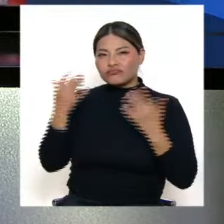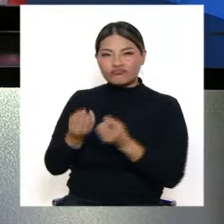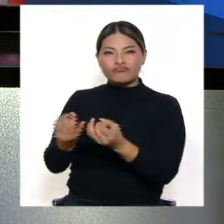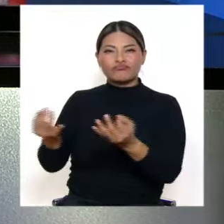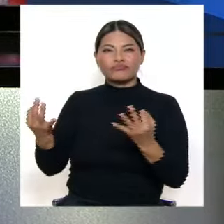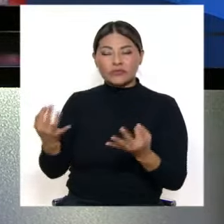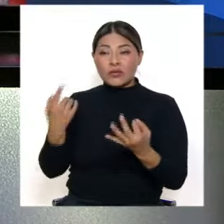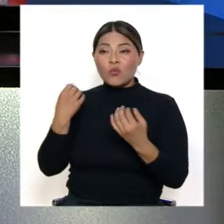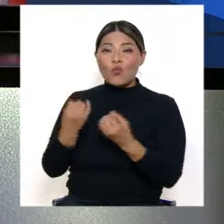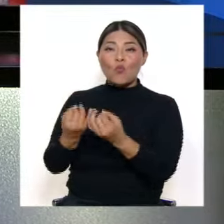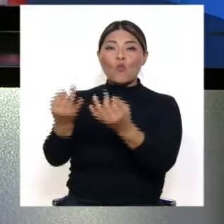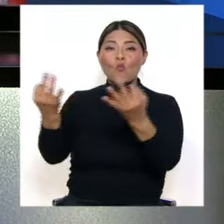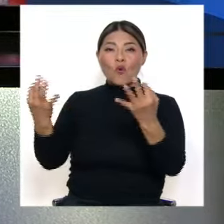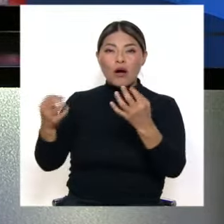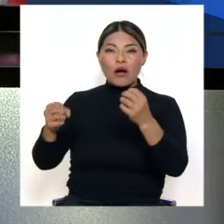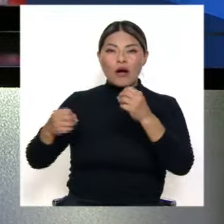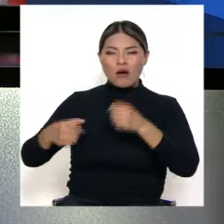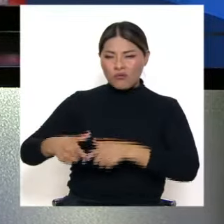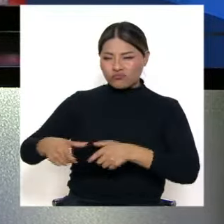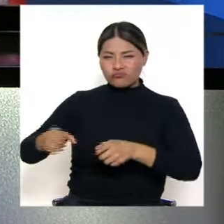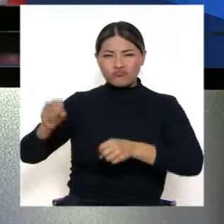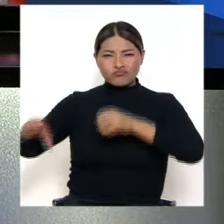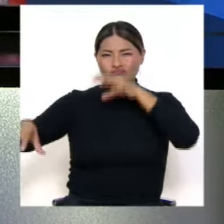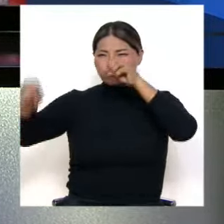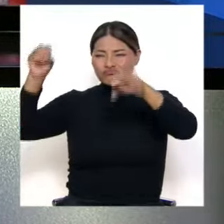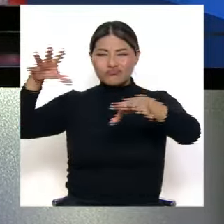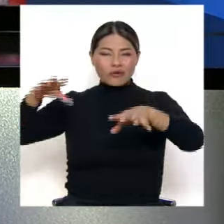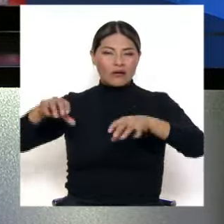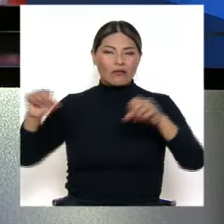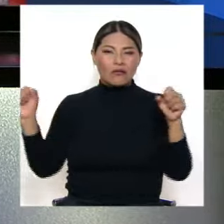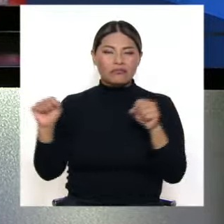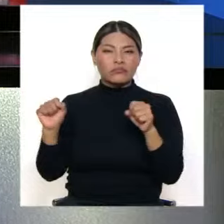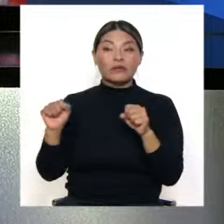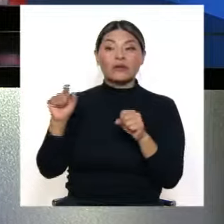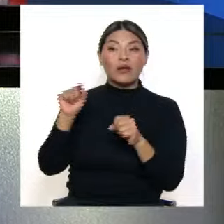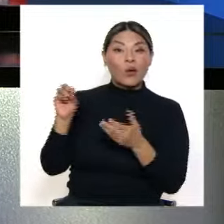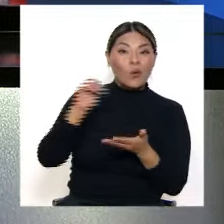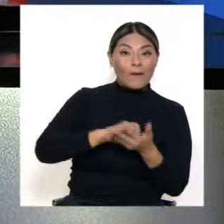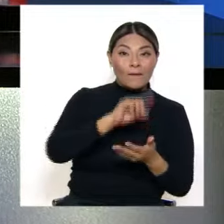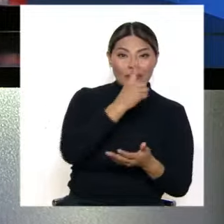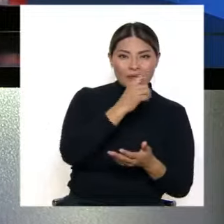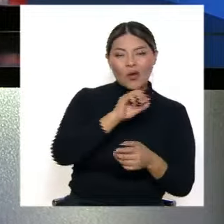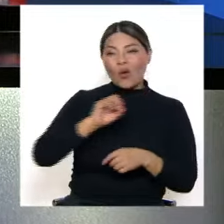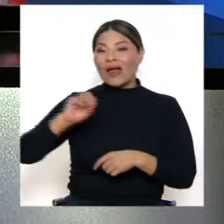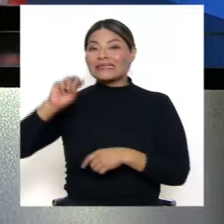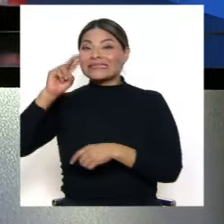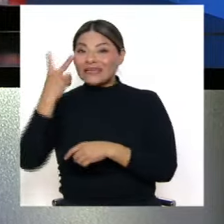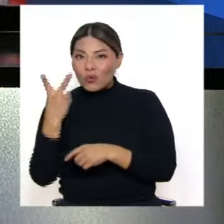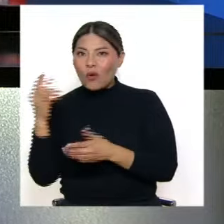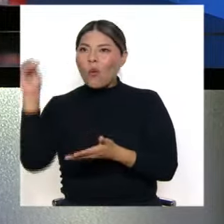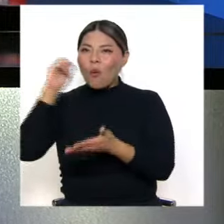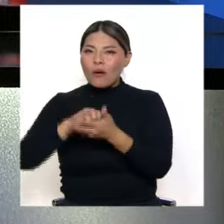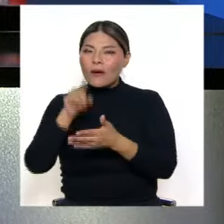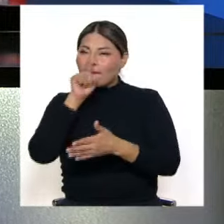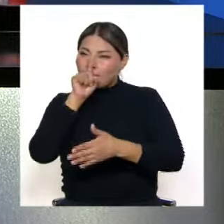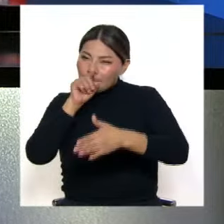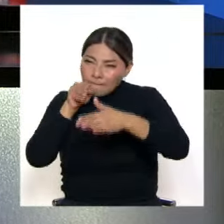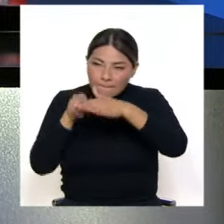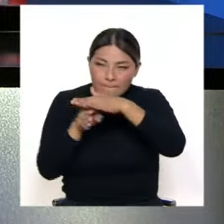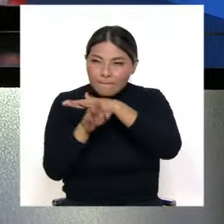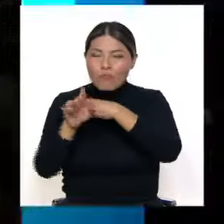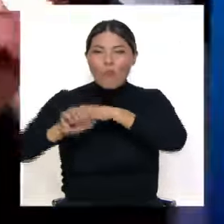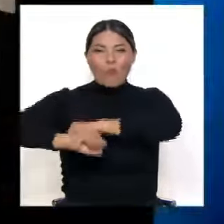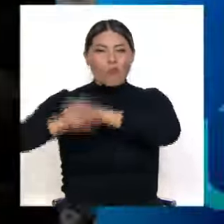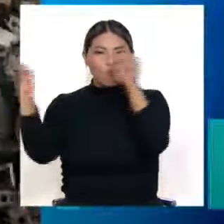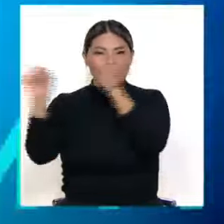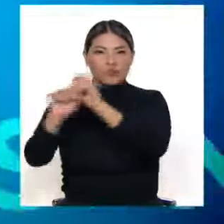detonaciones de miles deit estos ataques suponen la segunda muestra de infiltración masiva en el